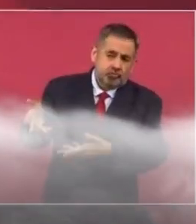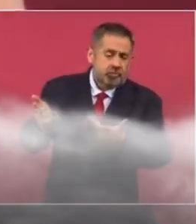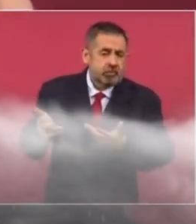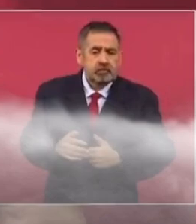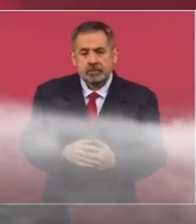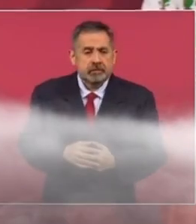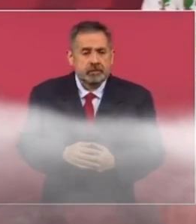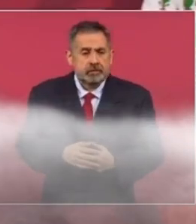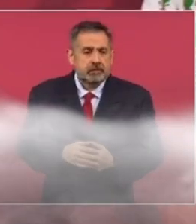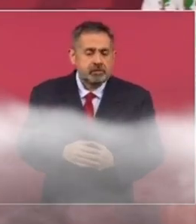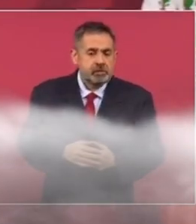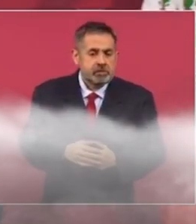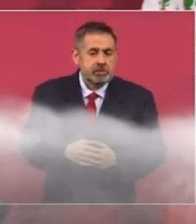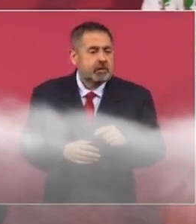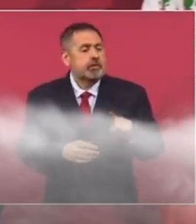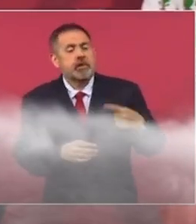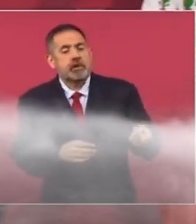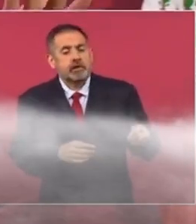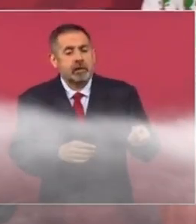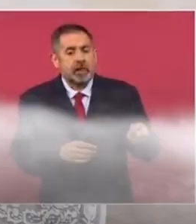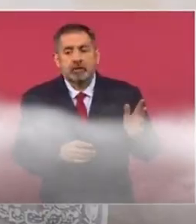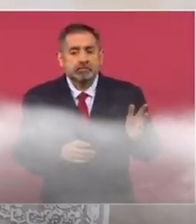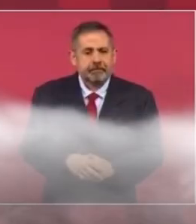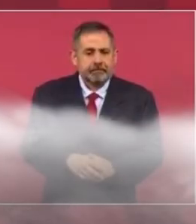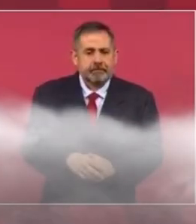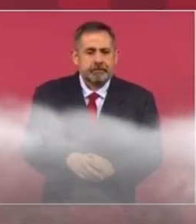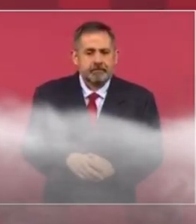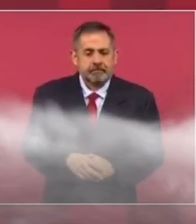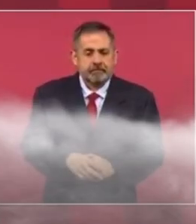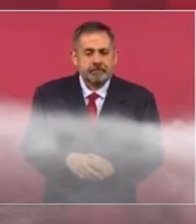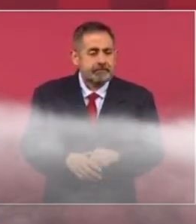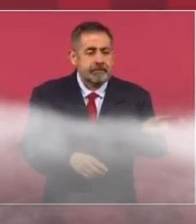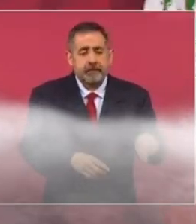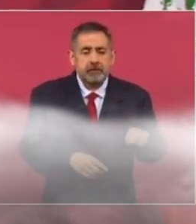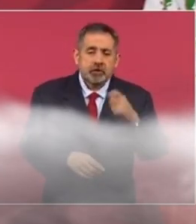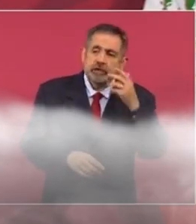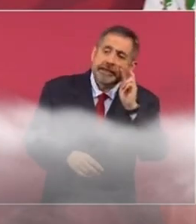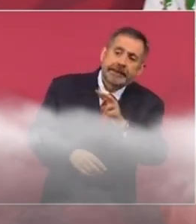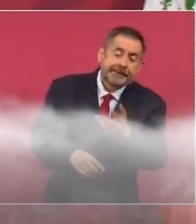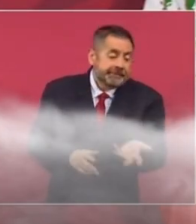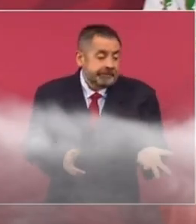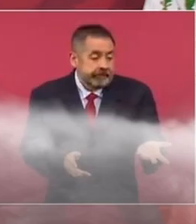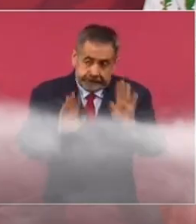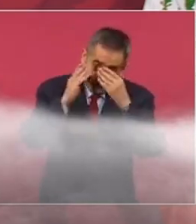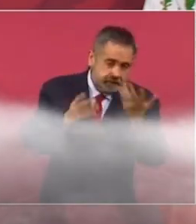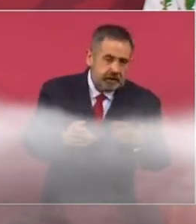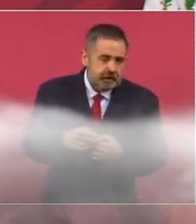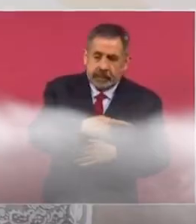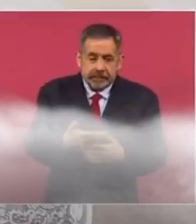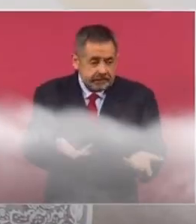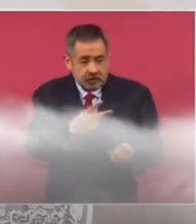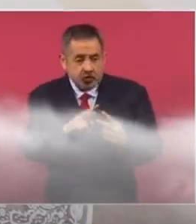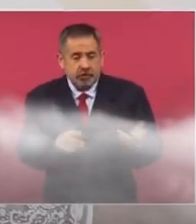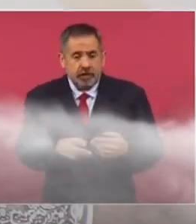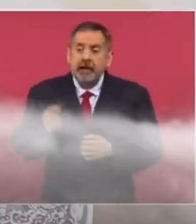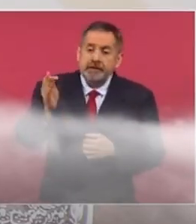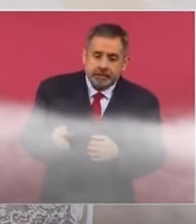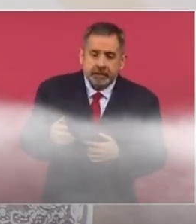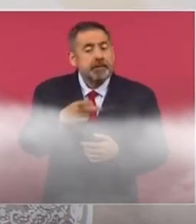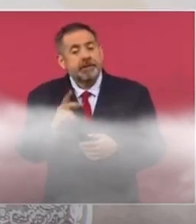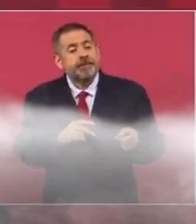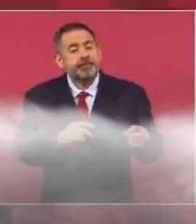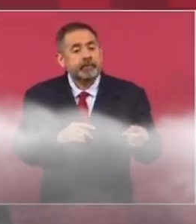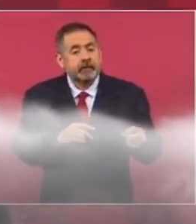o que se amuele la realidad. Negar por completo la realidad o aceptarla. Aceptándola sin